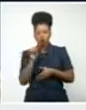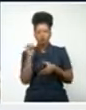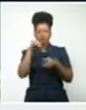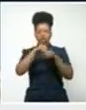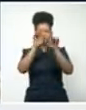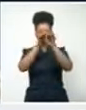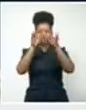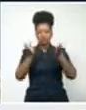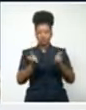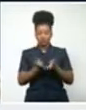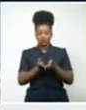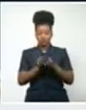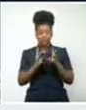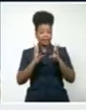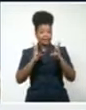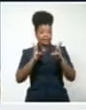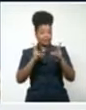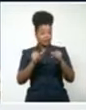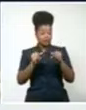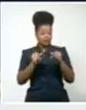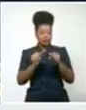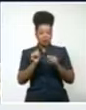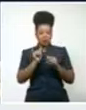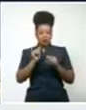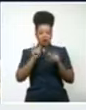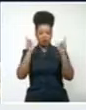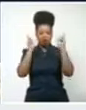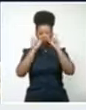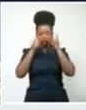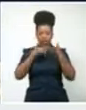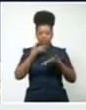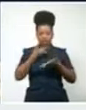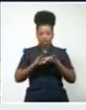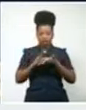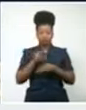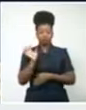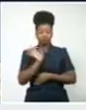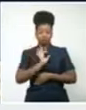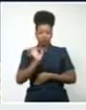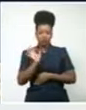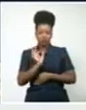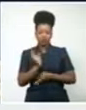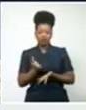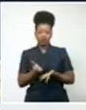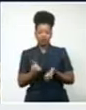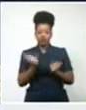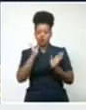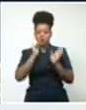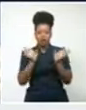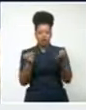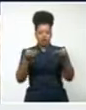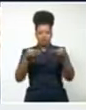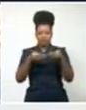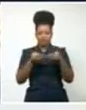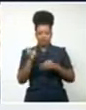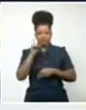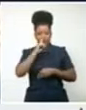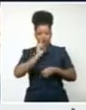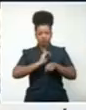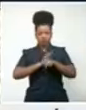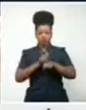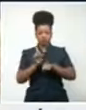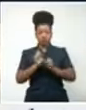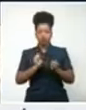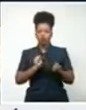son cifras muy alarmantes que demuestran que todavía no tiene ni remotamente el control de la enfermedad.